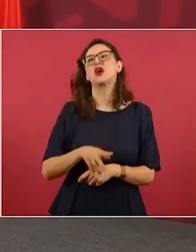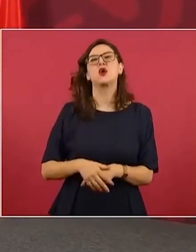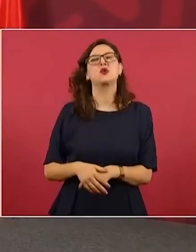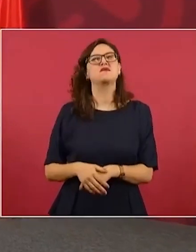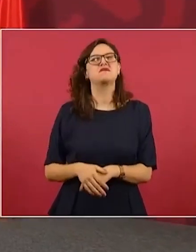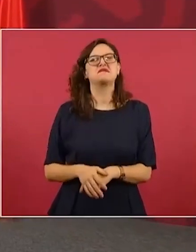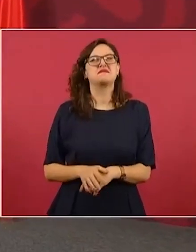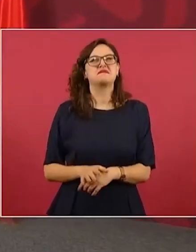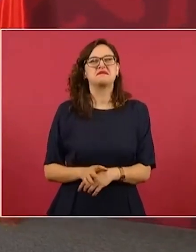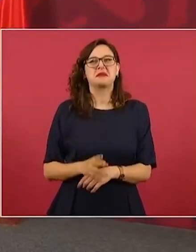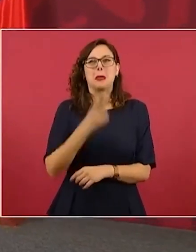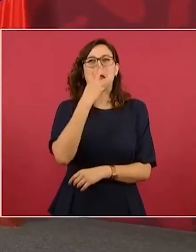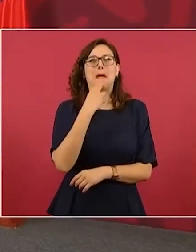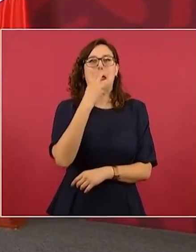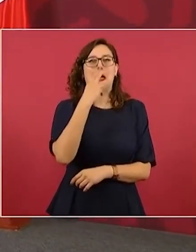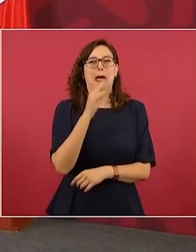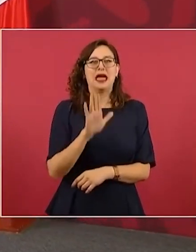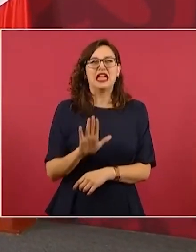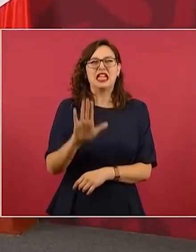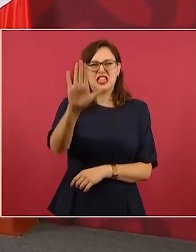hitleriano,